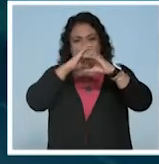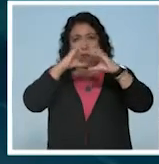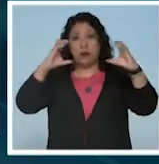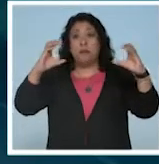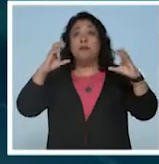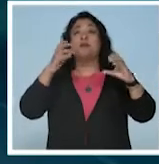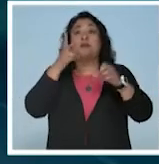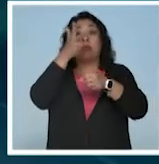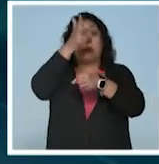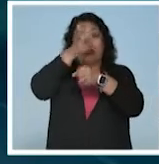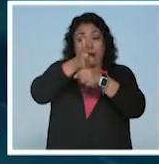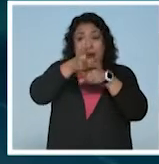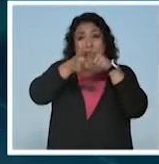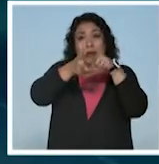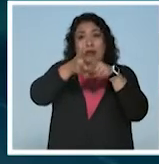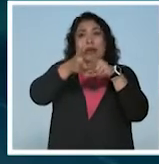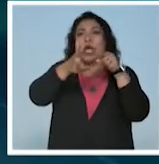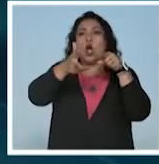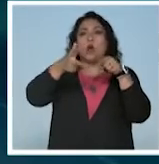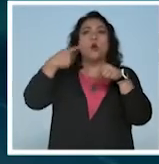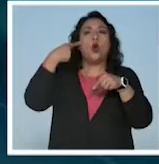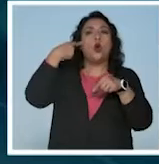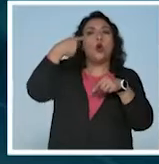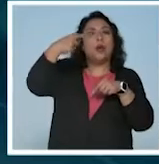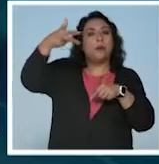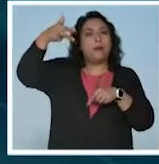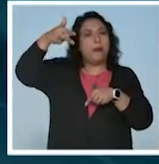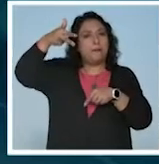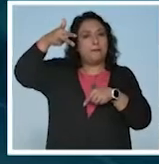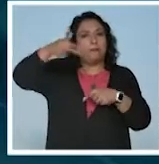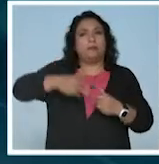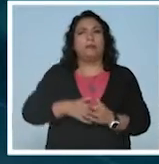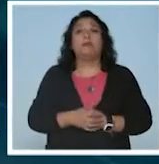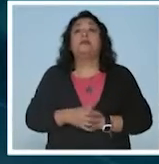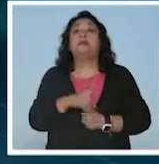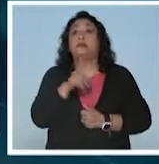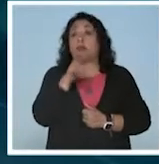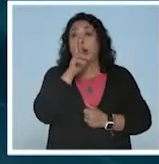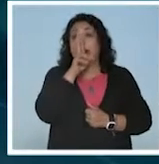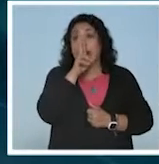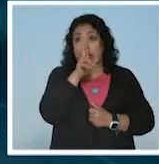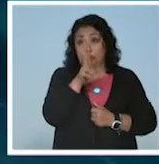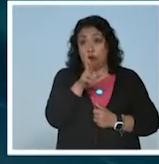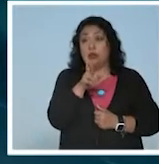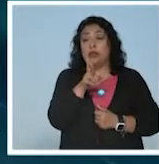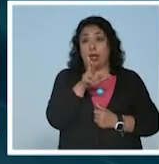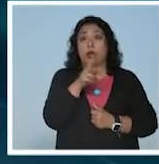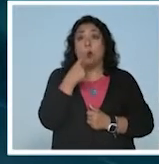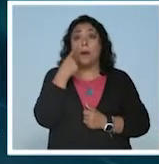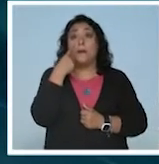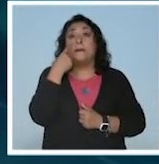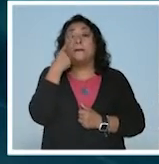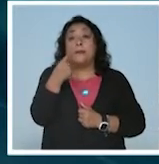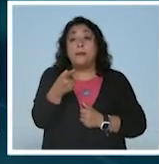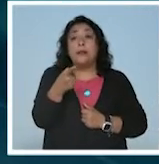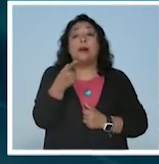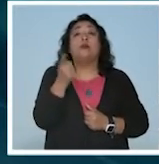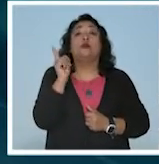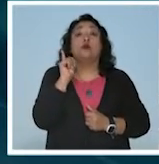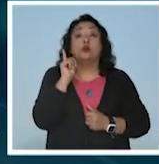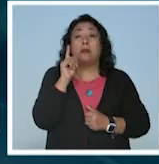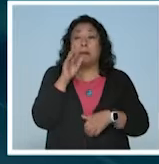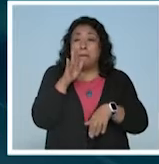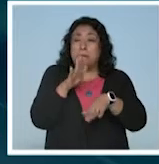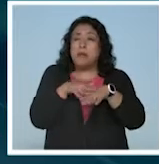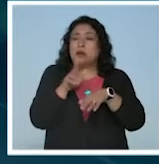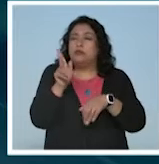fueron videograbadas por una cámara escondida. El resultado arrojó, entre otros indicios, que mientras